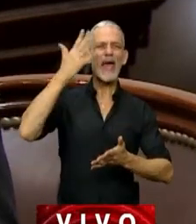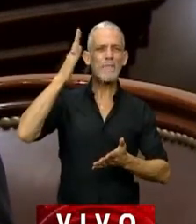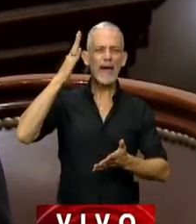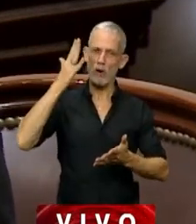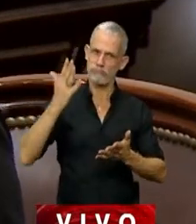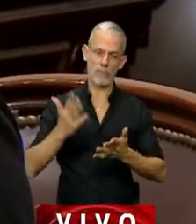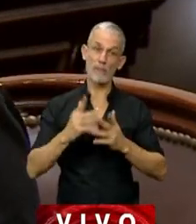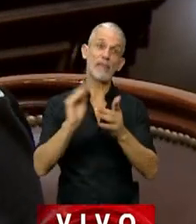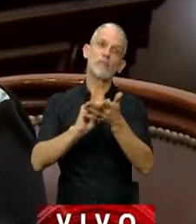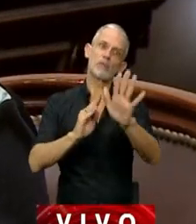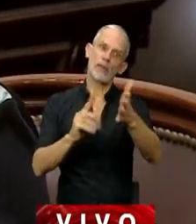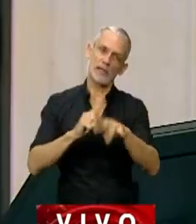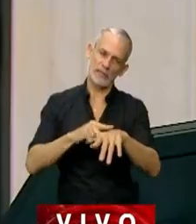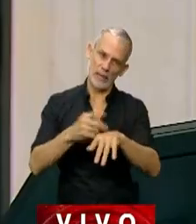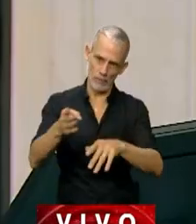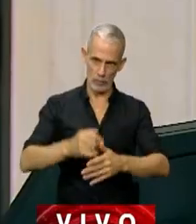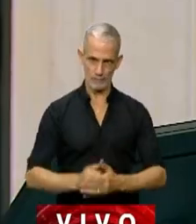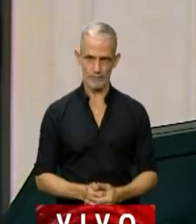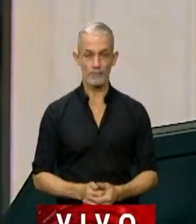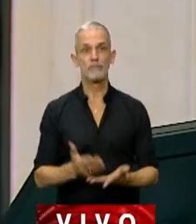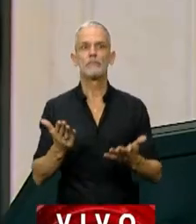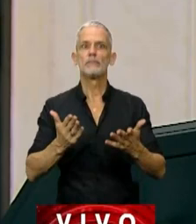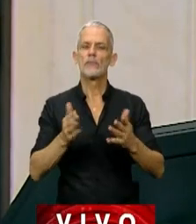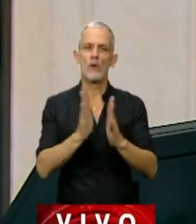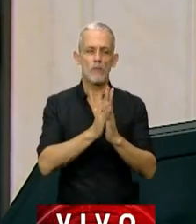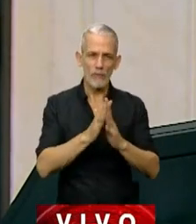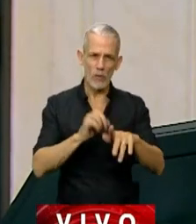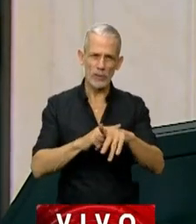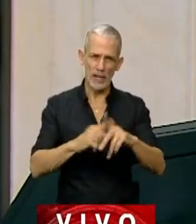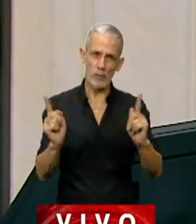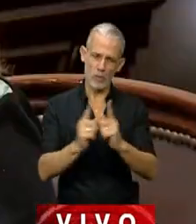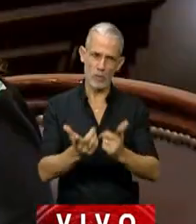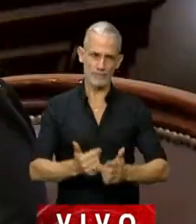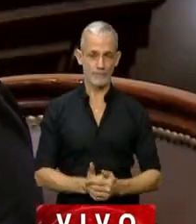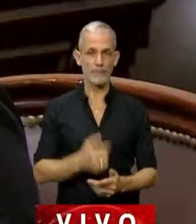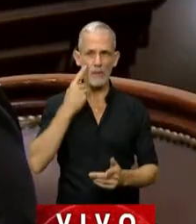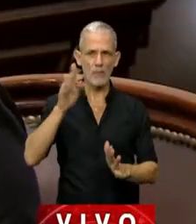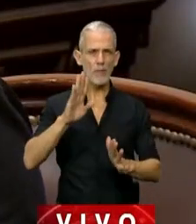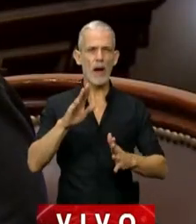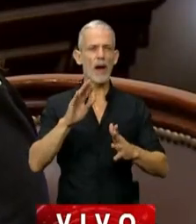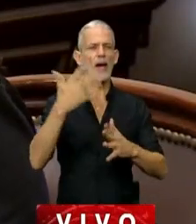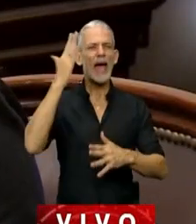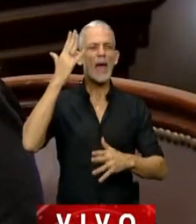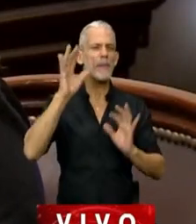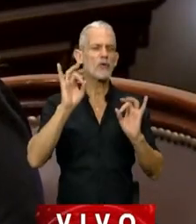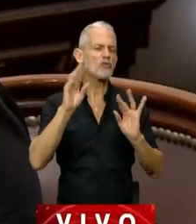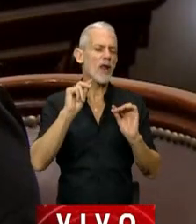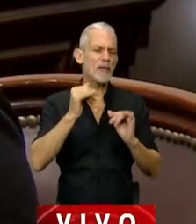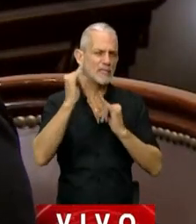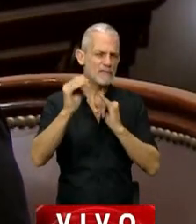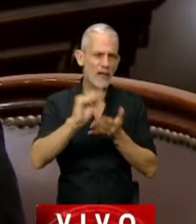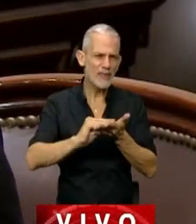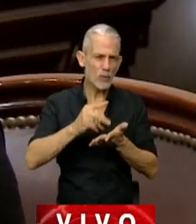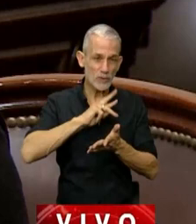señor presidente. Diputada, vaya cerrando por el tiempo. Mire, para la teoría del espejo solamente le voy a decir